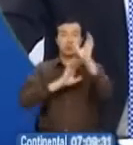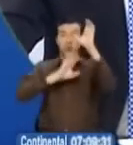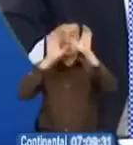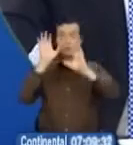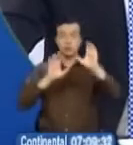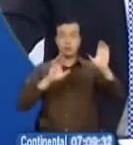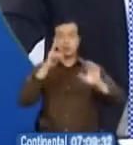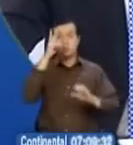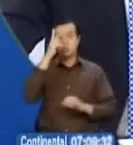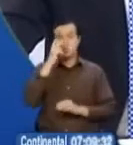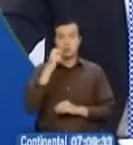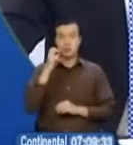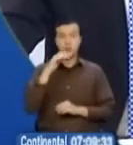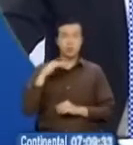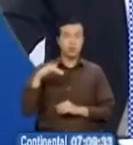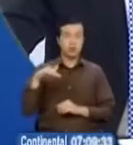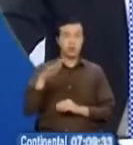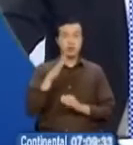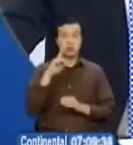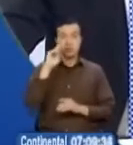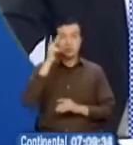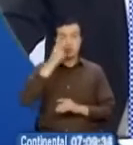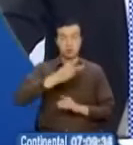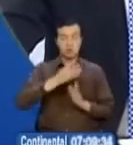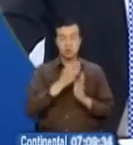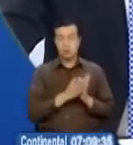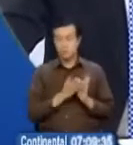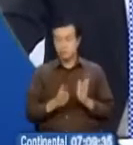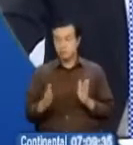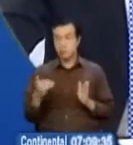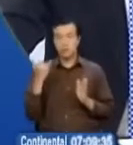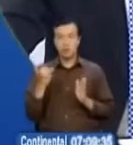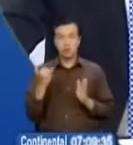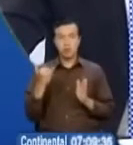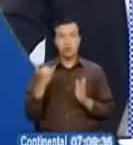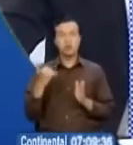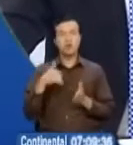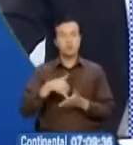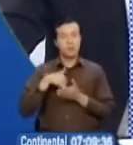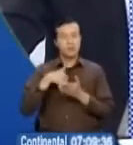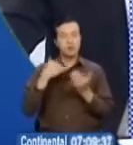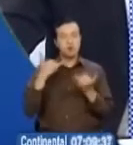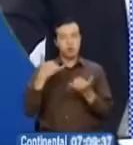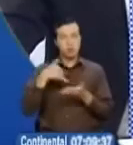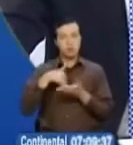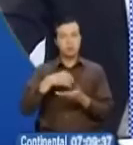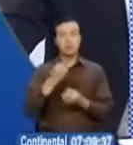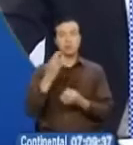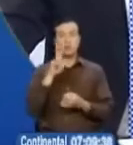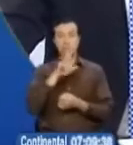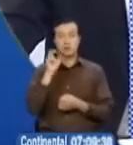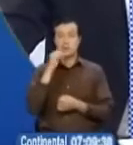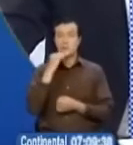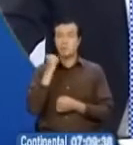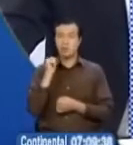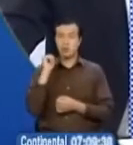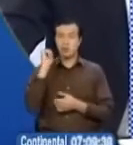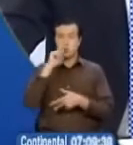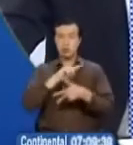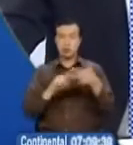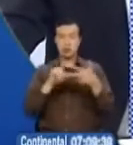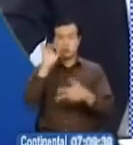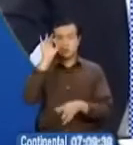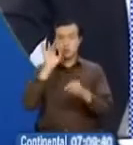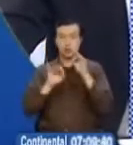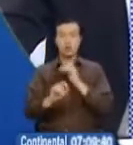un hotel estos últimos dos días. Hoy día es la gala de premiación. De entre los 30 mejores, 3 por categoría, se